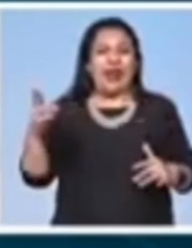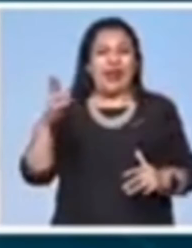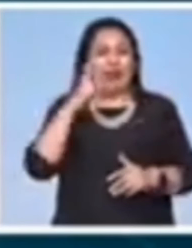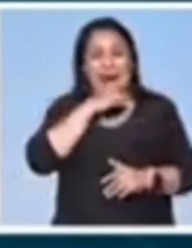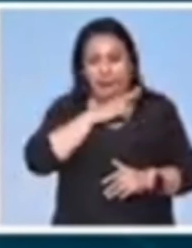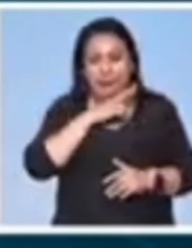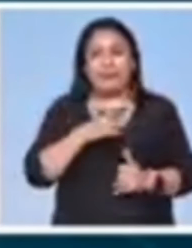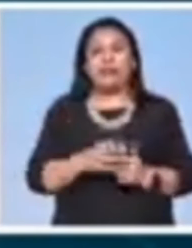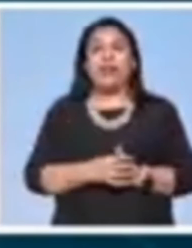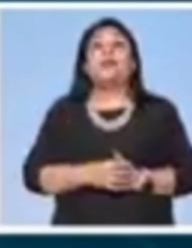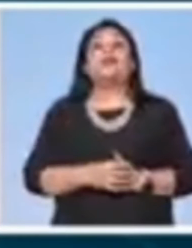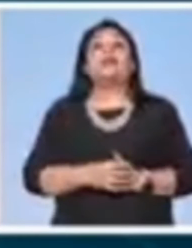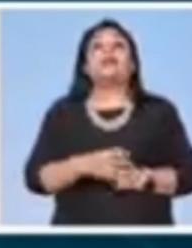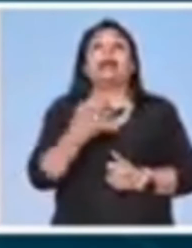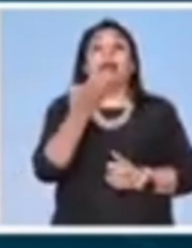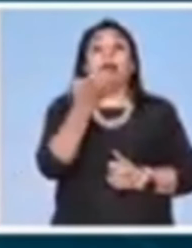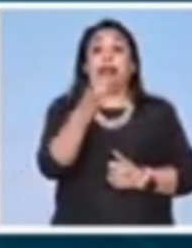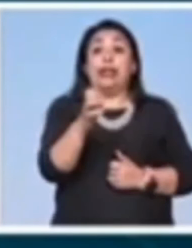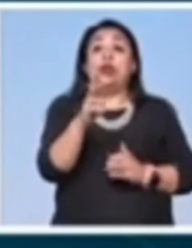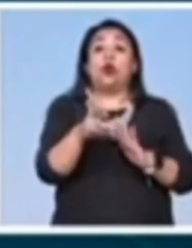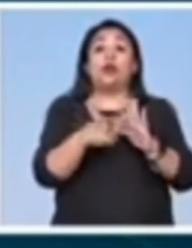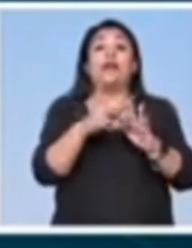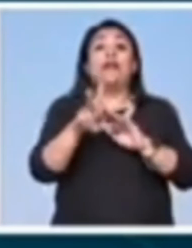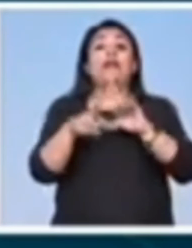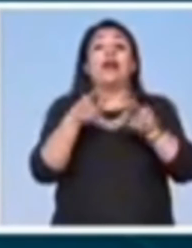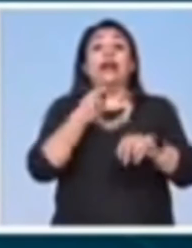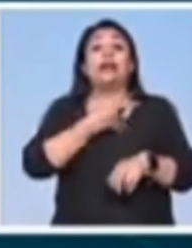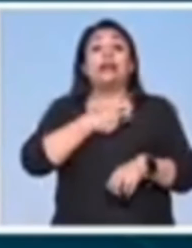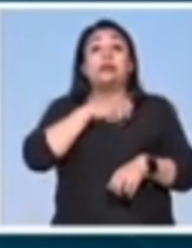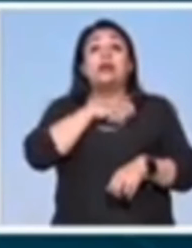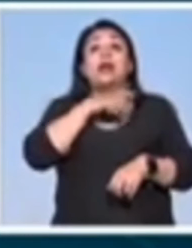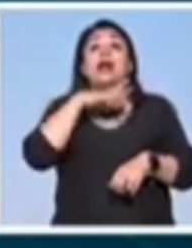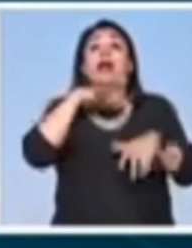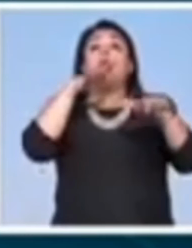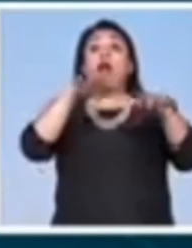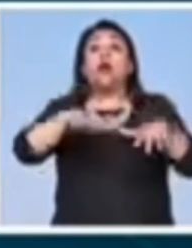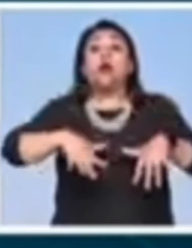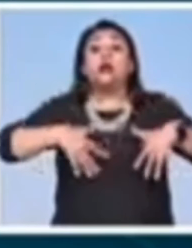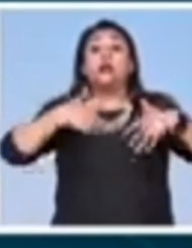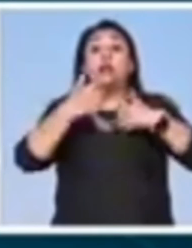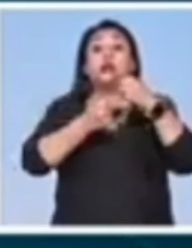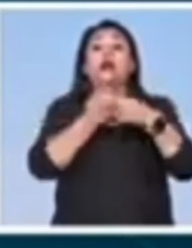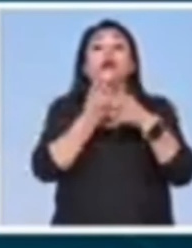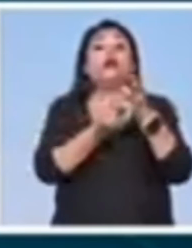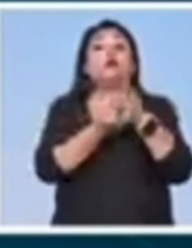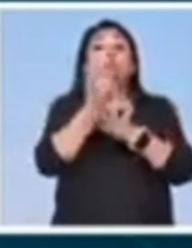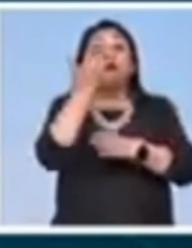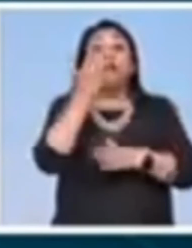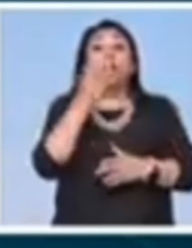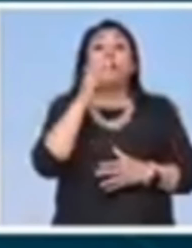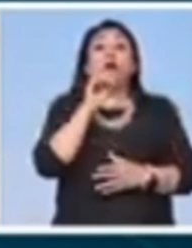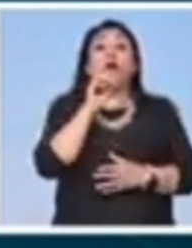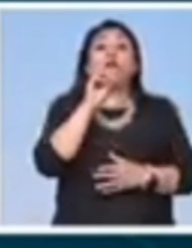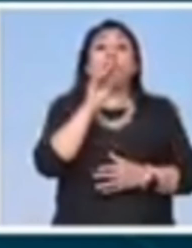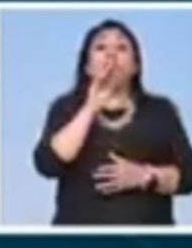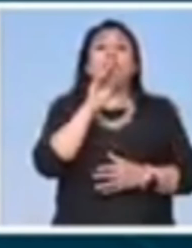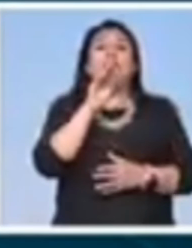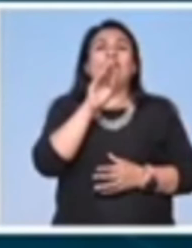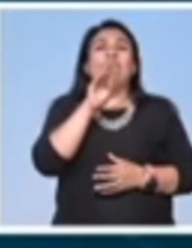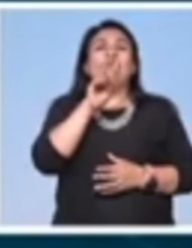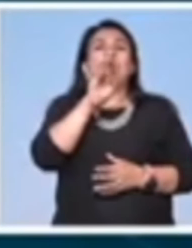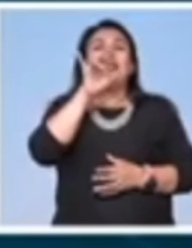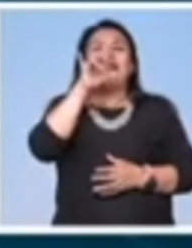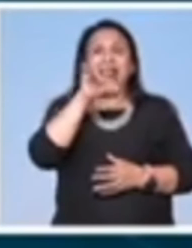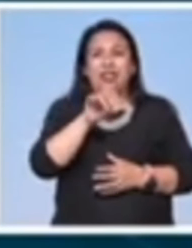con nosotros. Para enero regresará a España para realizar el concierto de Año Nuevo con la Oviedo Filarmónica en el